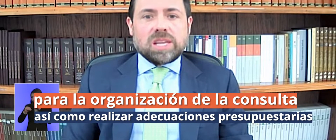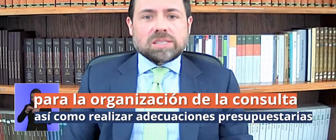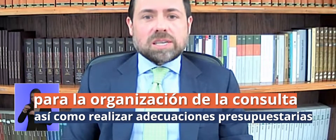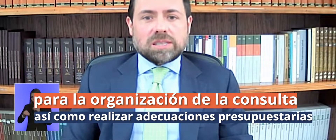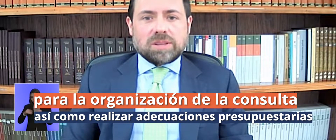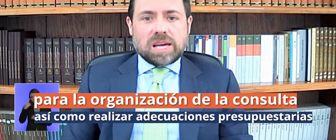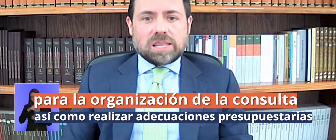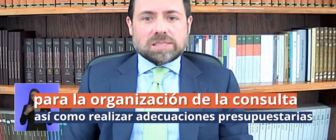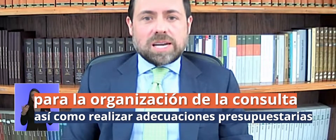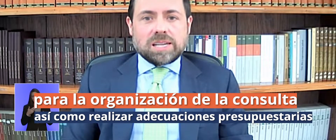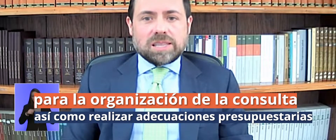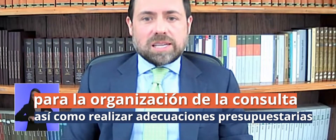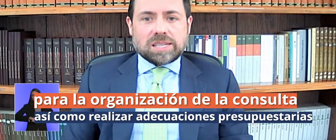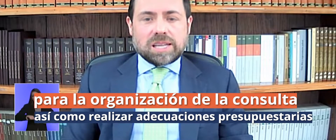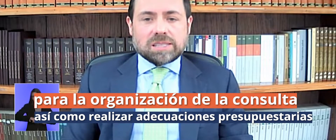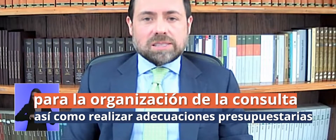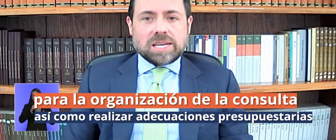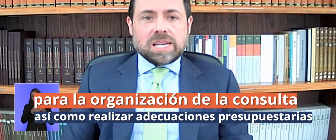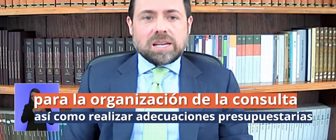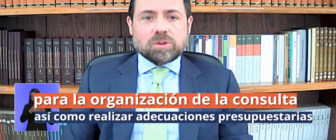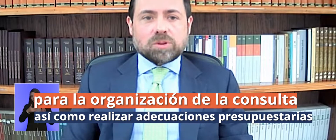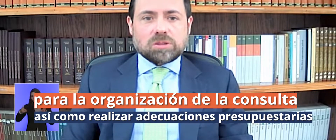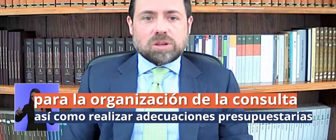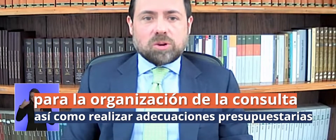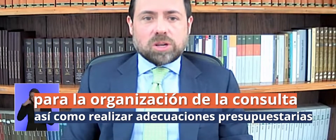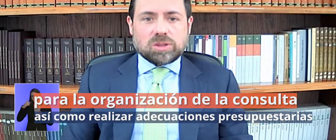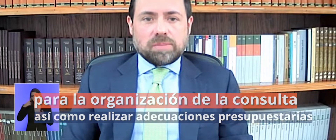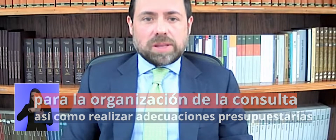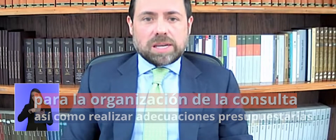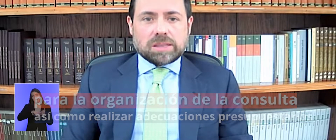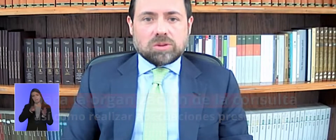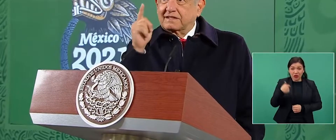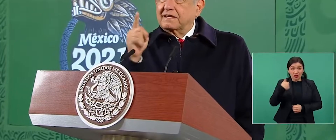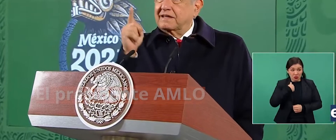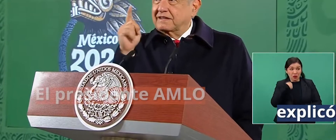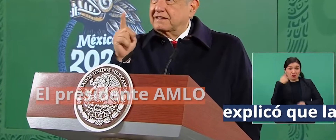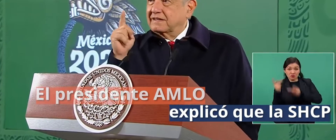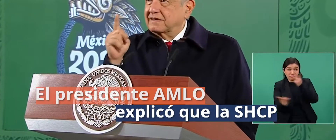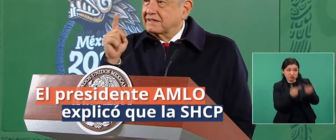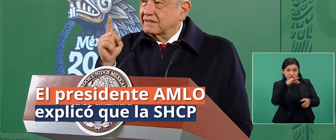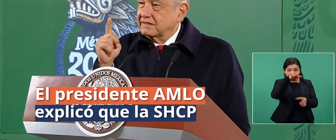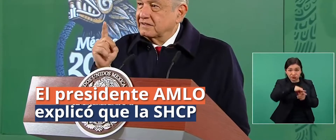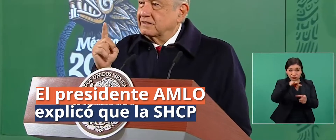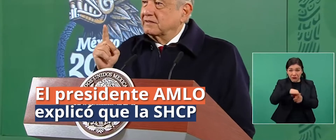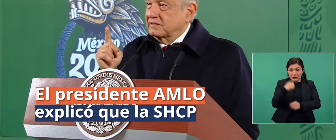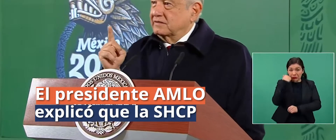de las actividades calendarizadas en el proceso de revocación de mandato